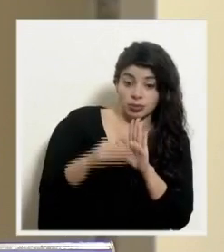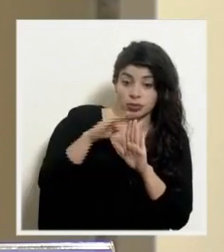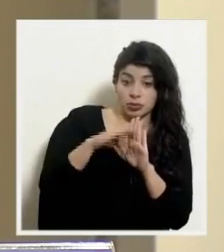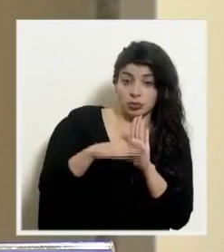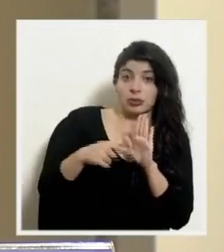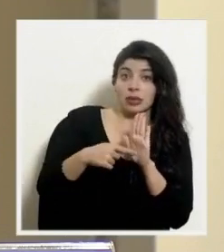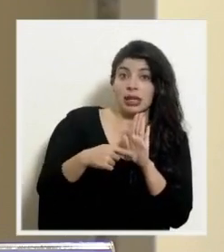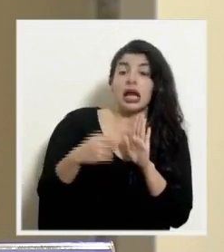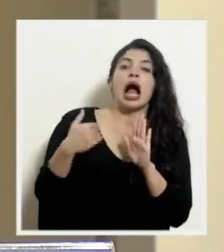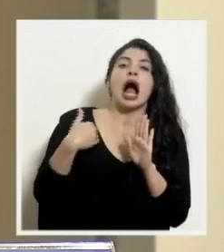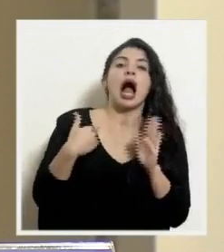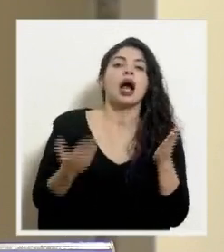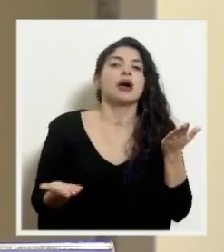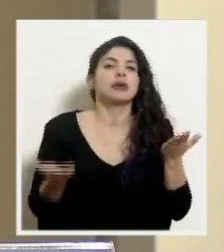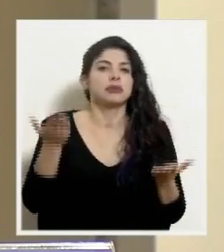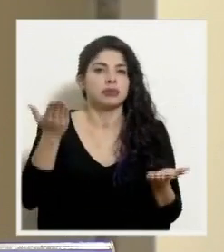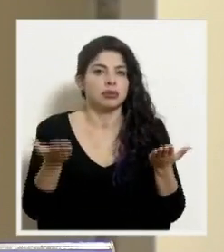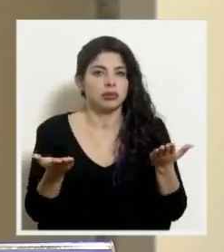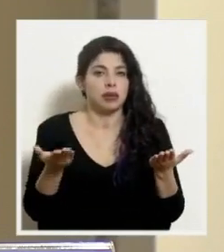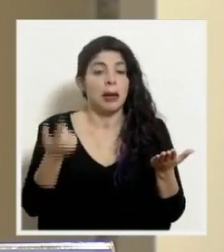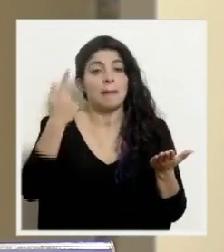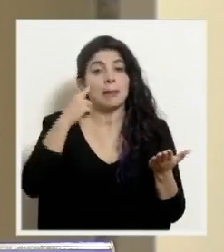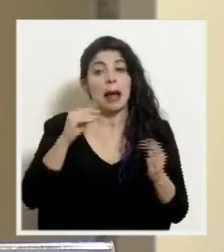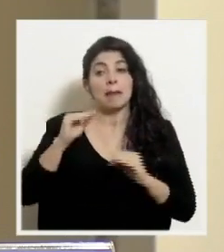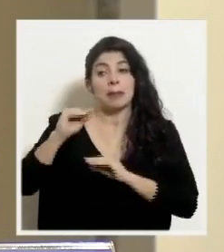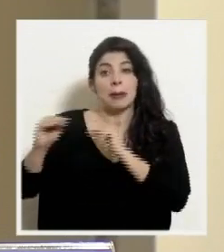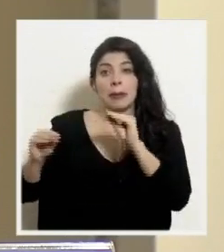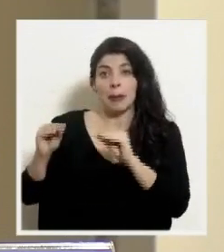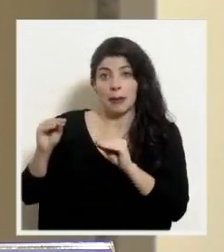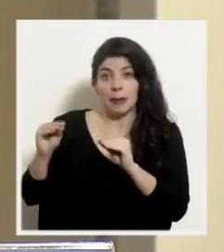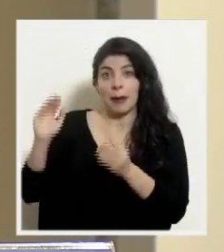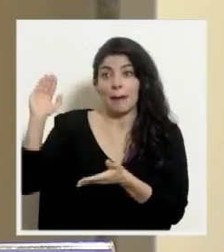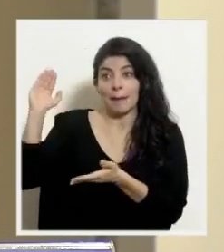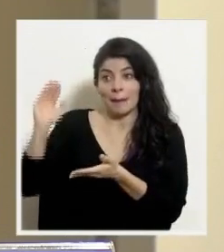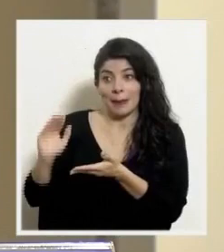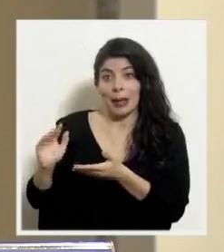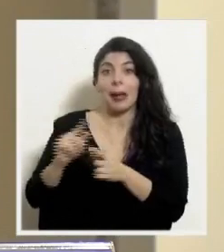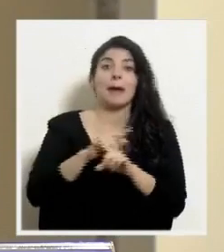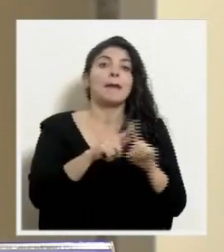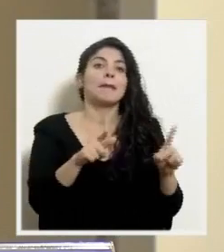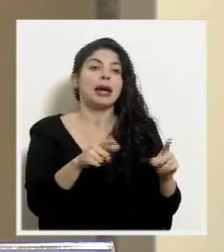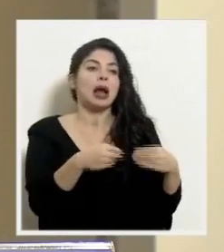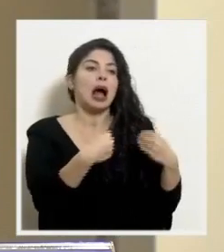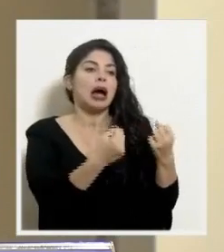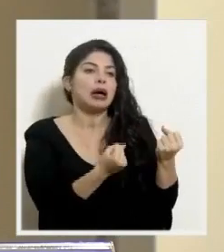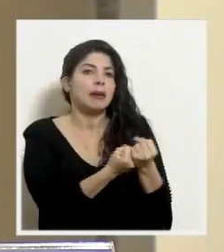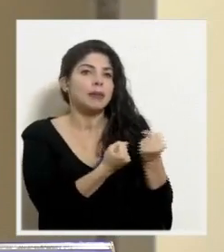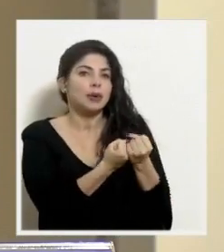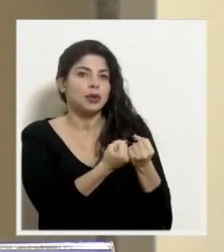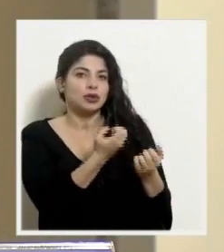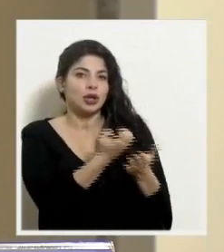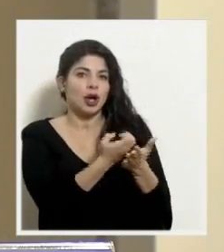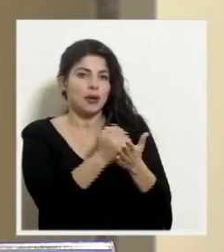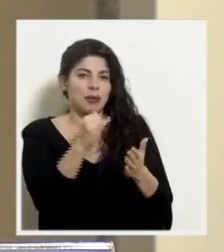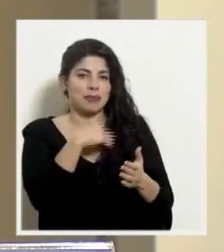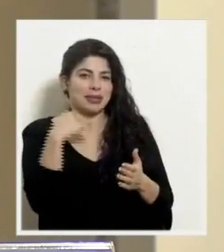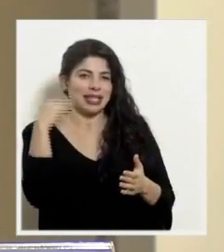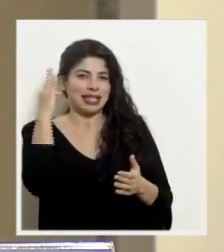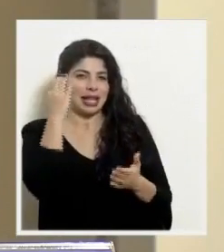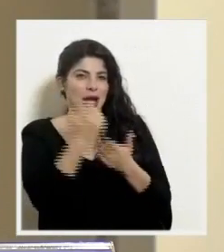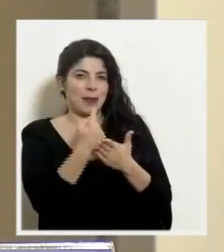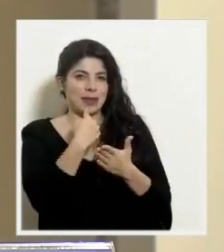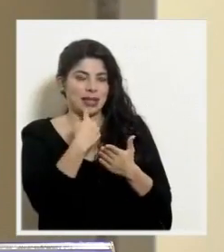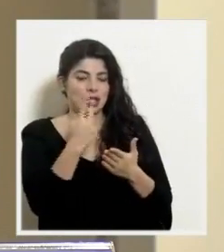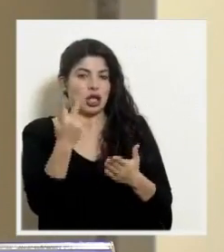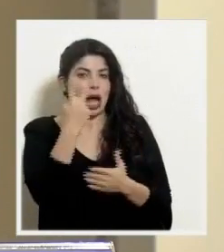balanceadas para reducir contagio y poder también dar la holgura que la señora ministra de Economía ha mencionado, y